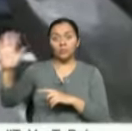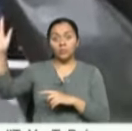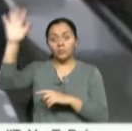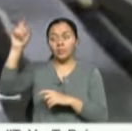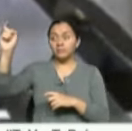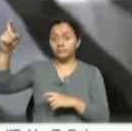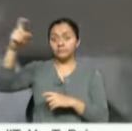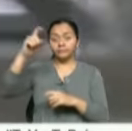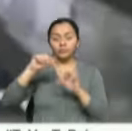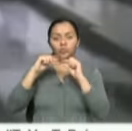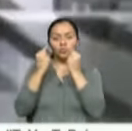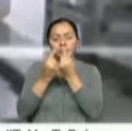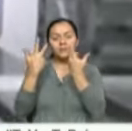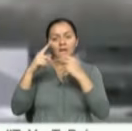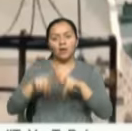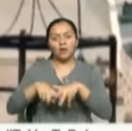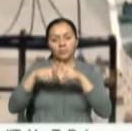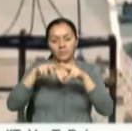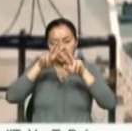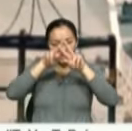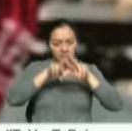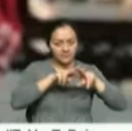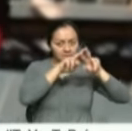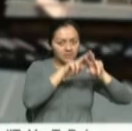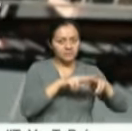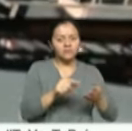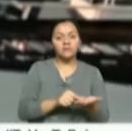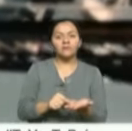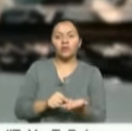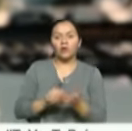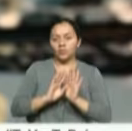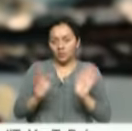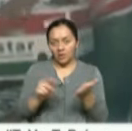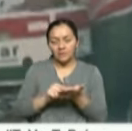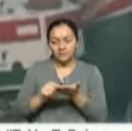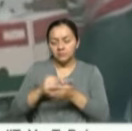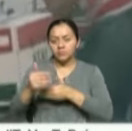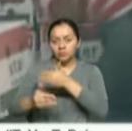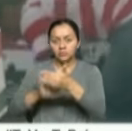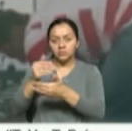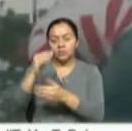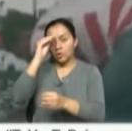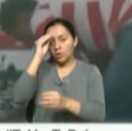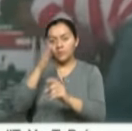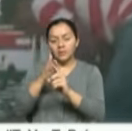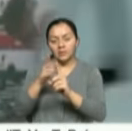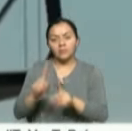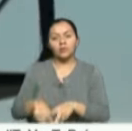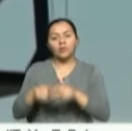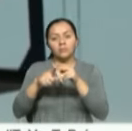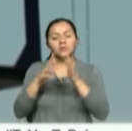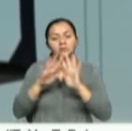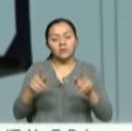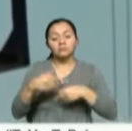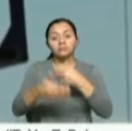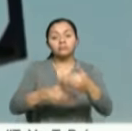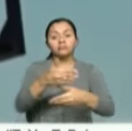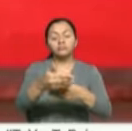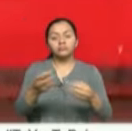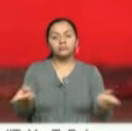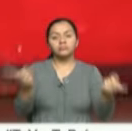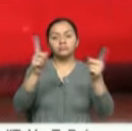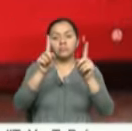ya han comenzado a revisar extraoficialmente los borradores del acuerdo con el propósito de iniciar posteriormente el proceso